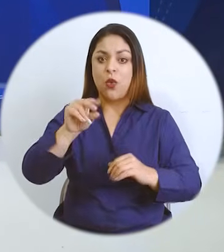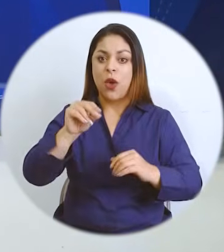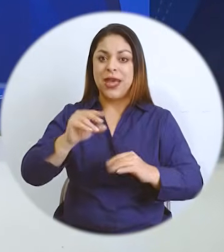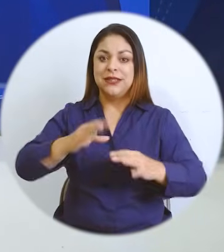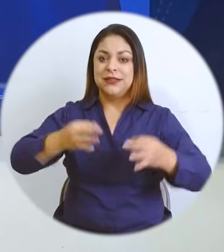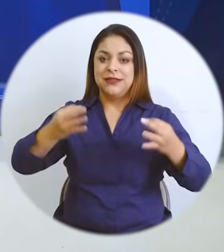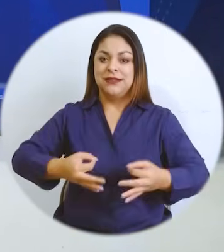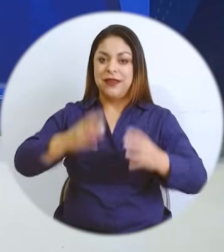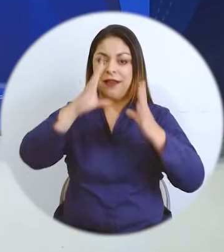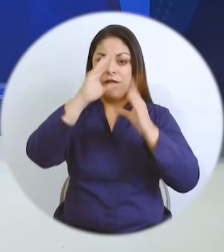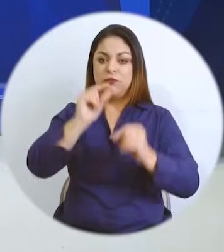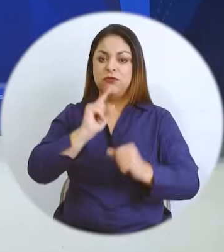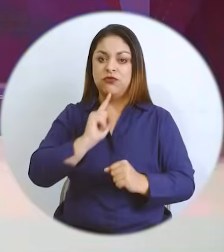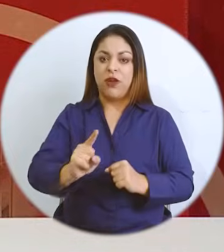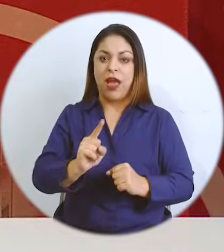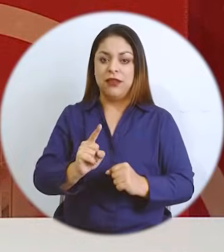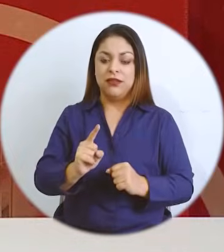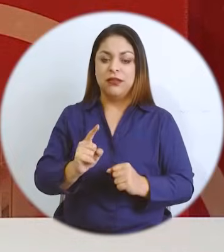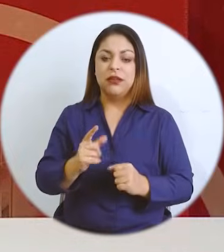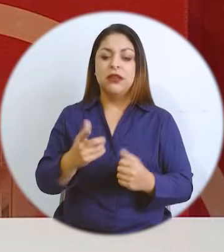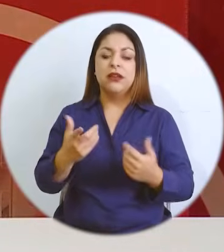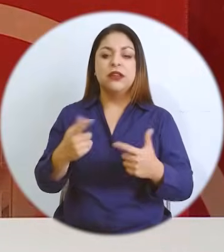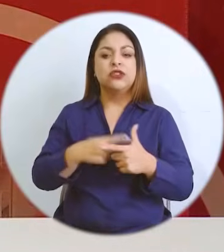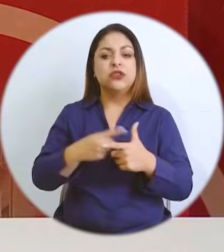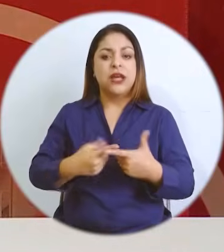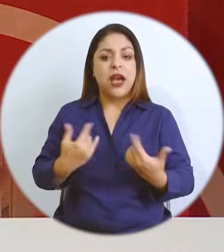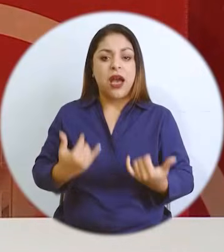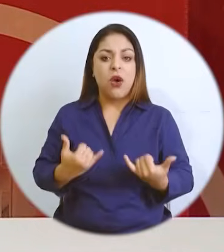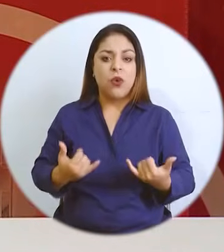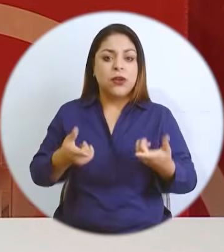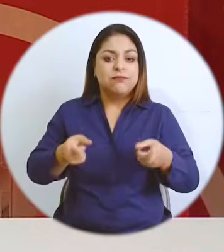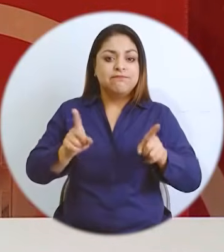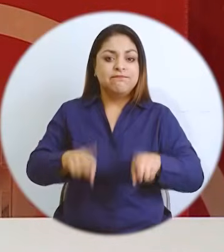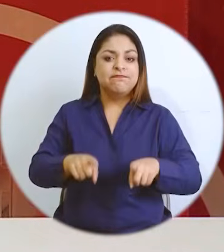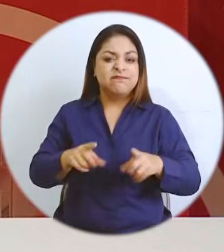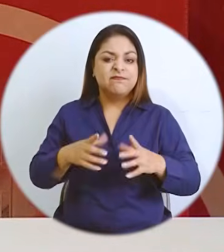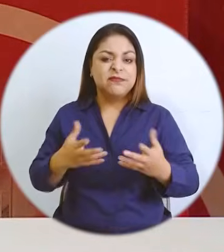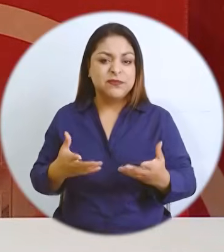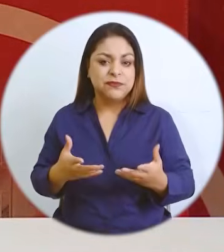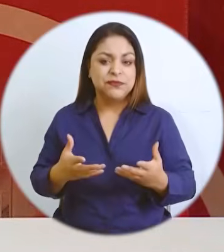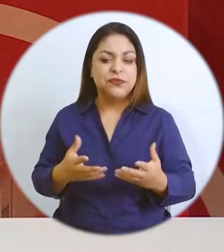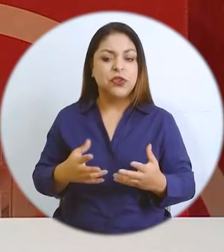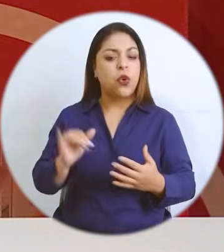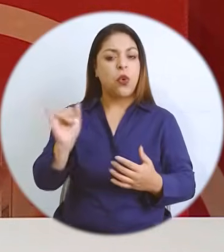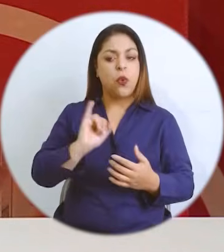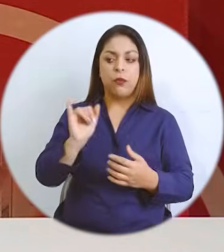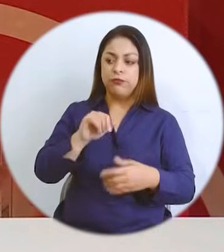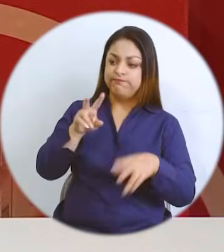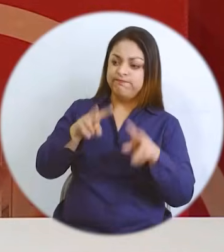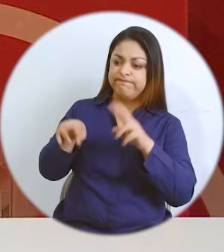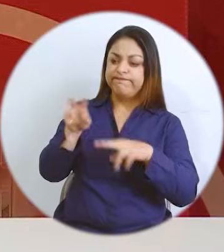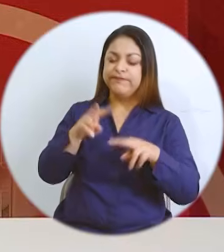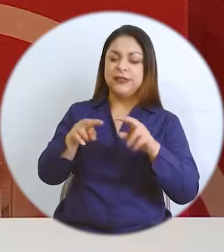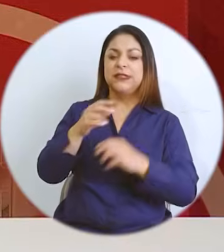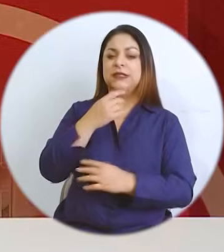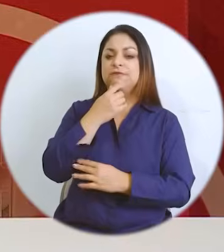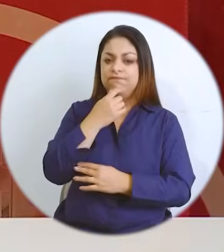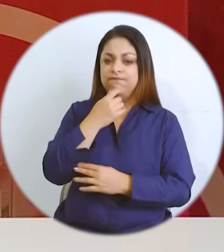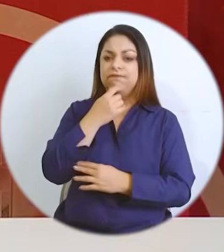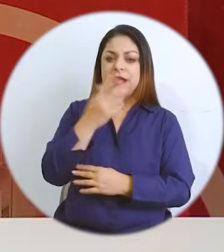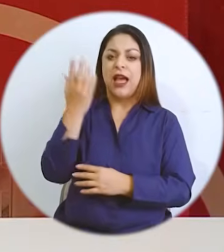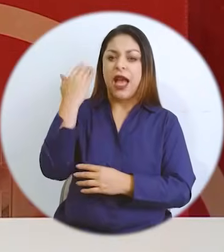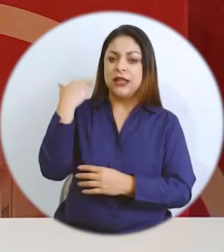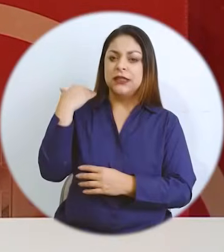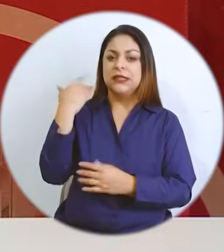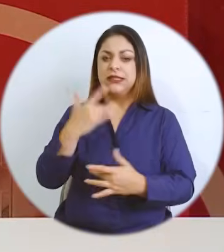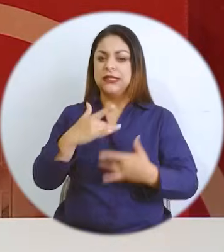real de los operadores de este país. Entonces, lo que está pasando en este momento es que creo que estamos como que viendo, ¿verdad?, que quizás estábamos un poco